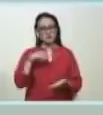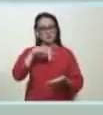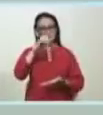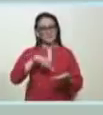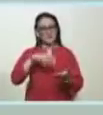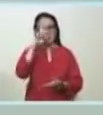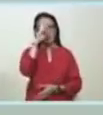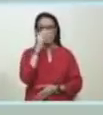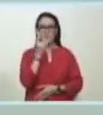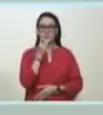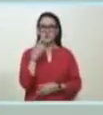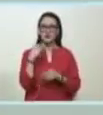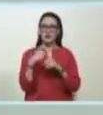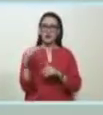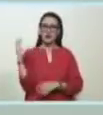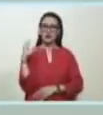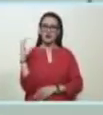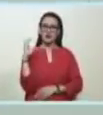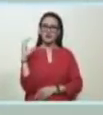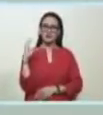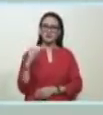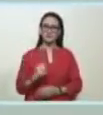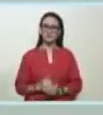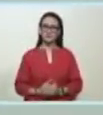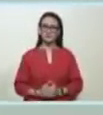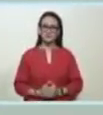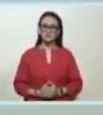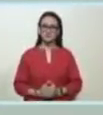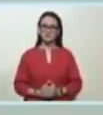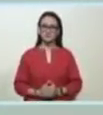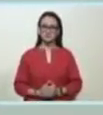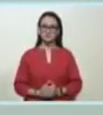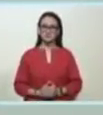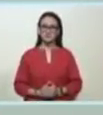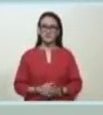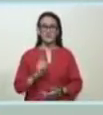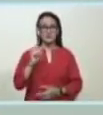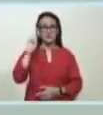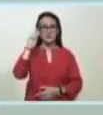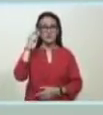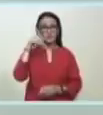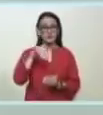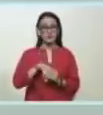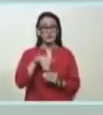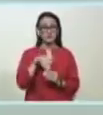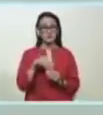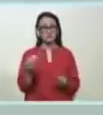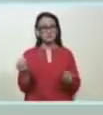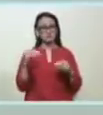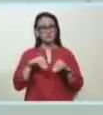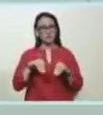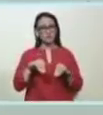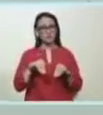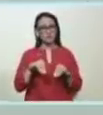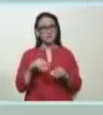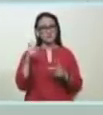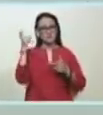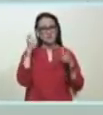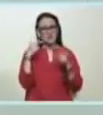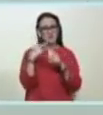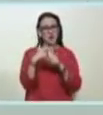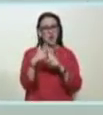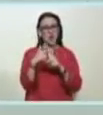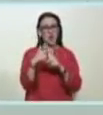Domingo y en Caracas. El país debe recordar que esta fue una elección acordada entre el chavismo